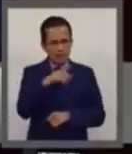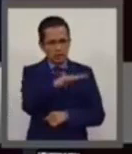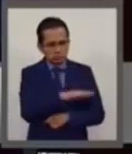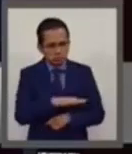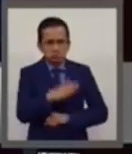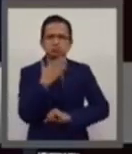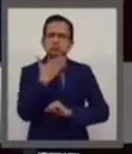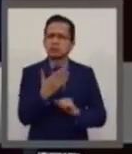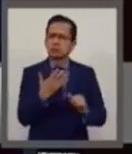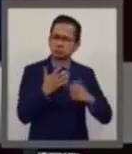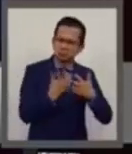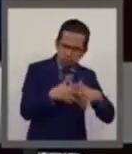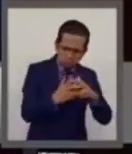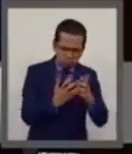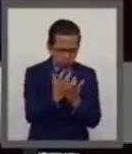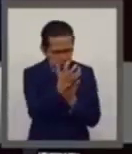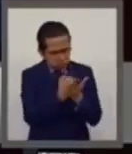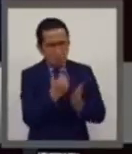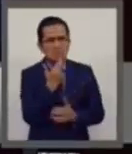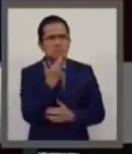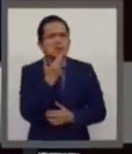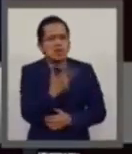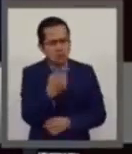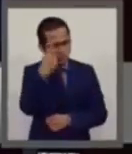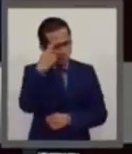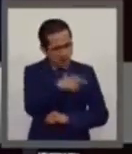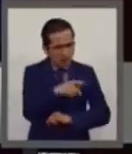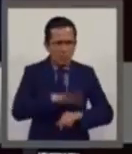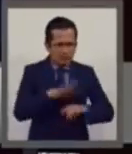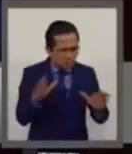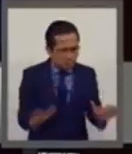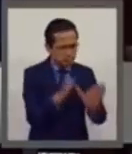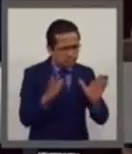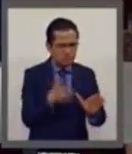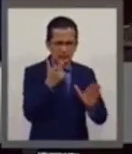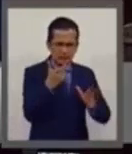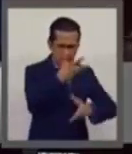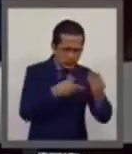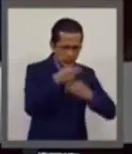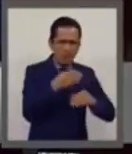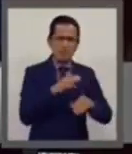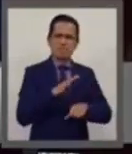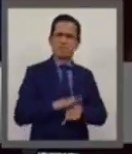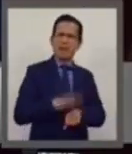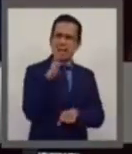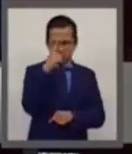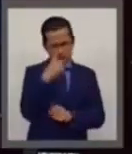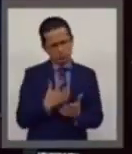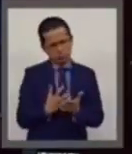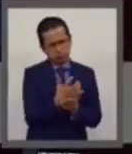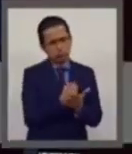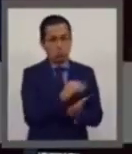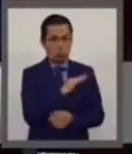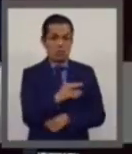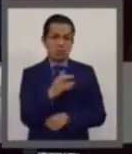productiva, impulsar el desarrollo y las actividades económicas que a su vez generarían una derrama de recursos y